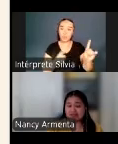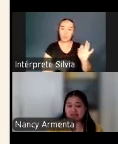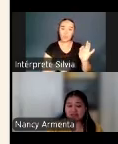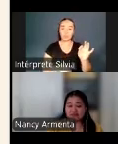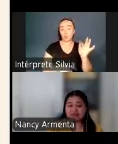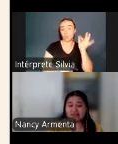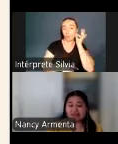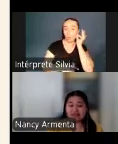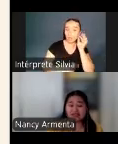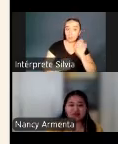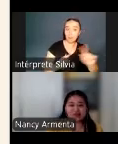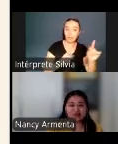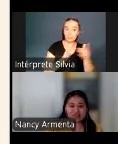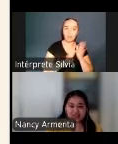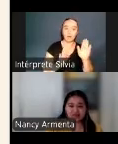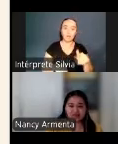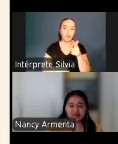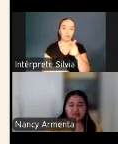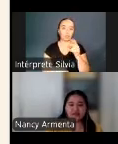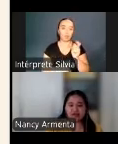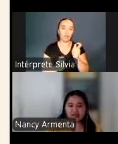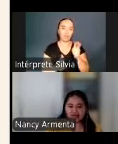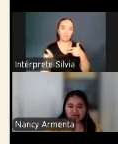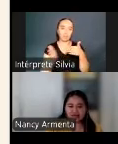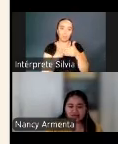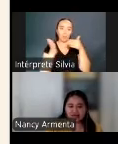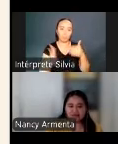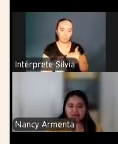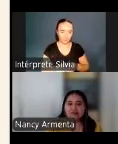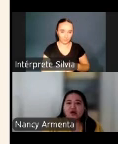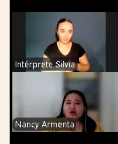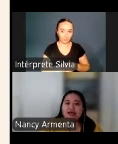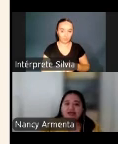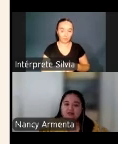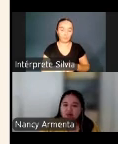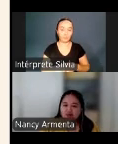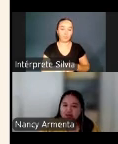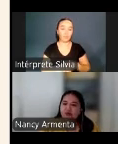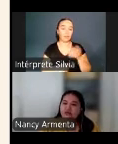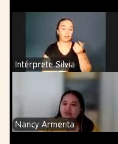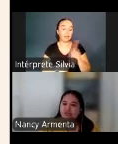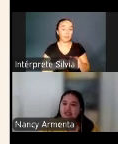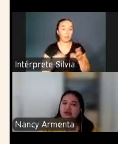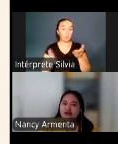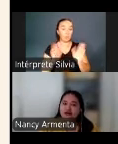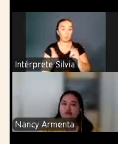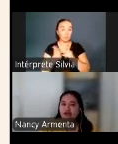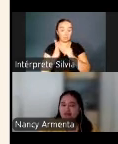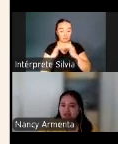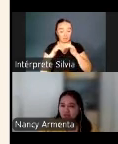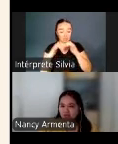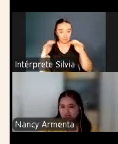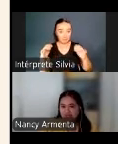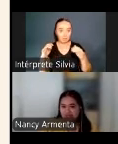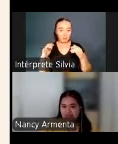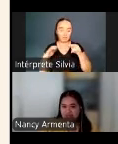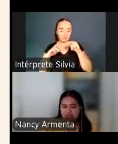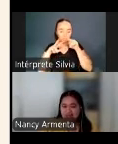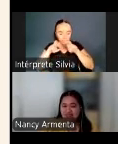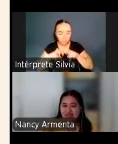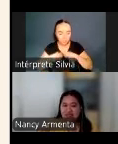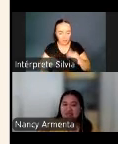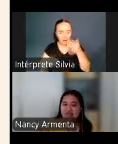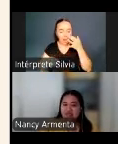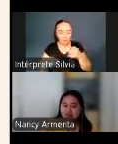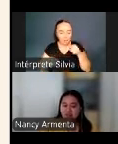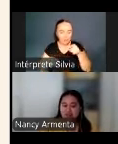ese derecho. Y una vez dentro, también vale la pena explorar, conocer cómo realmente sucede esa atención,